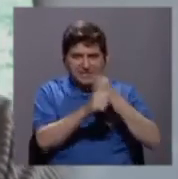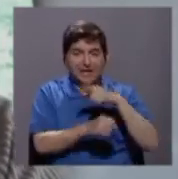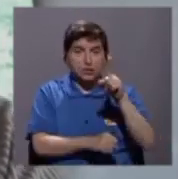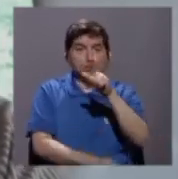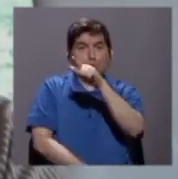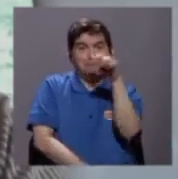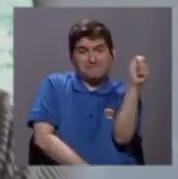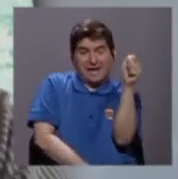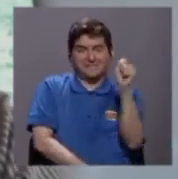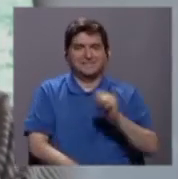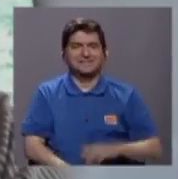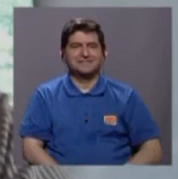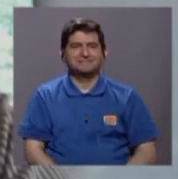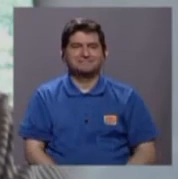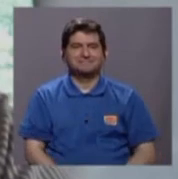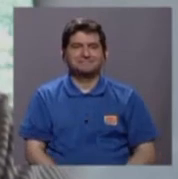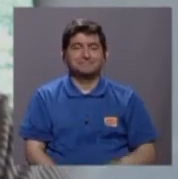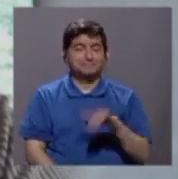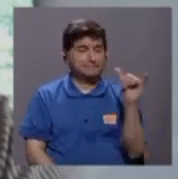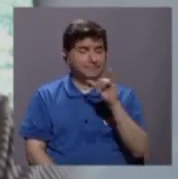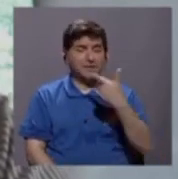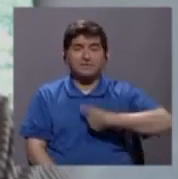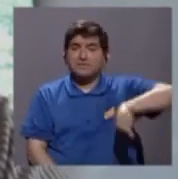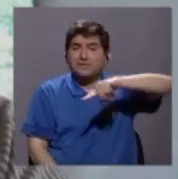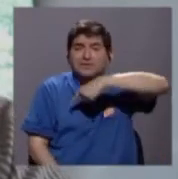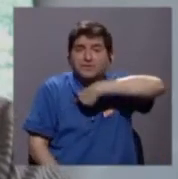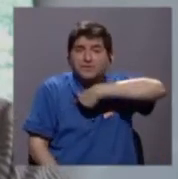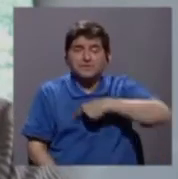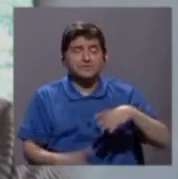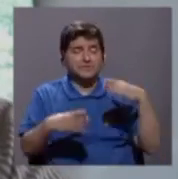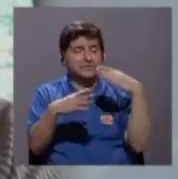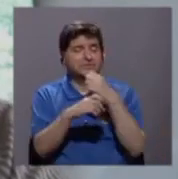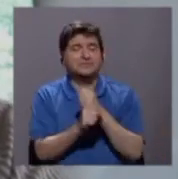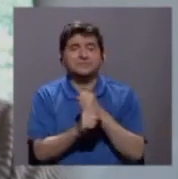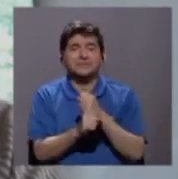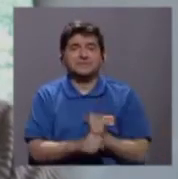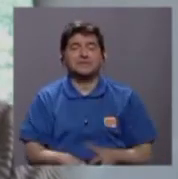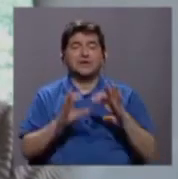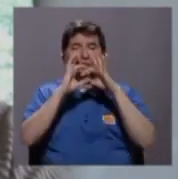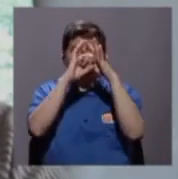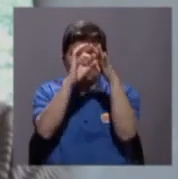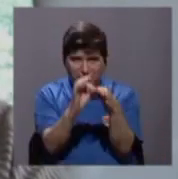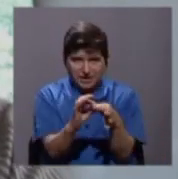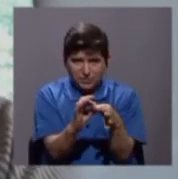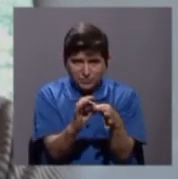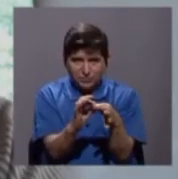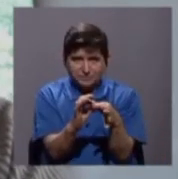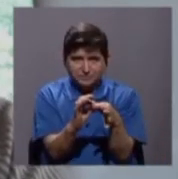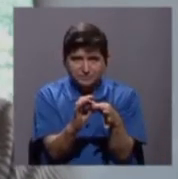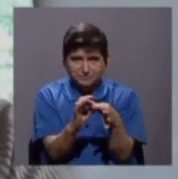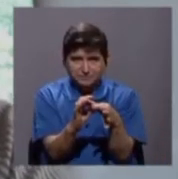la celebración. Y eso también lo estamos haciendo junto con